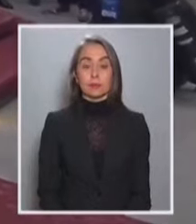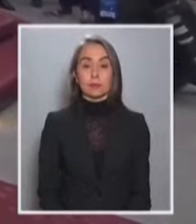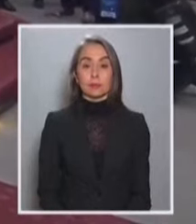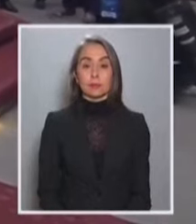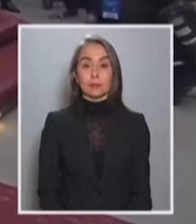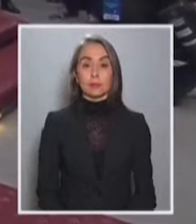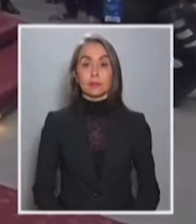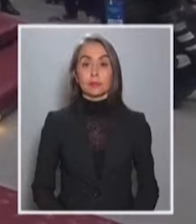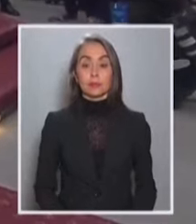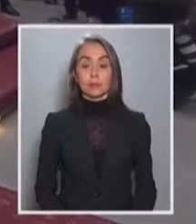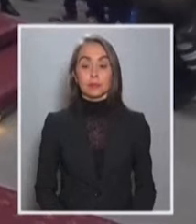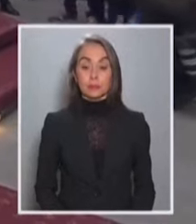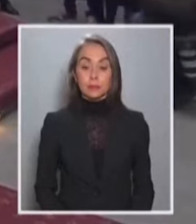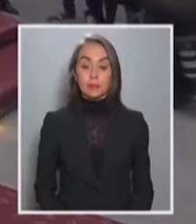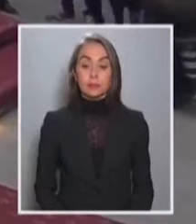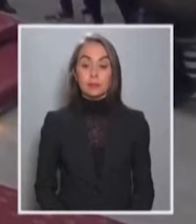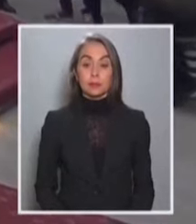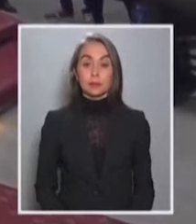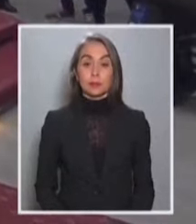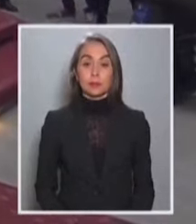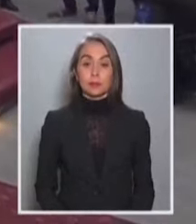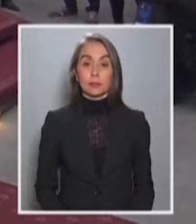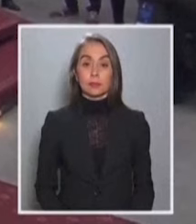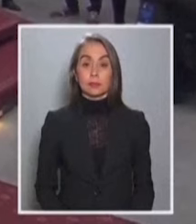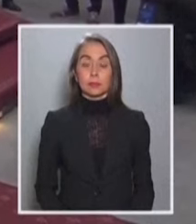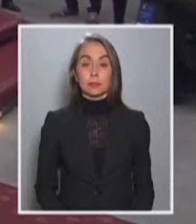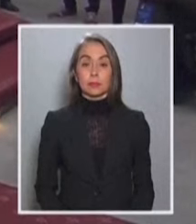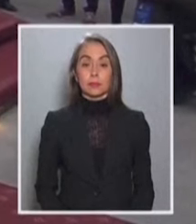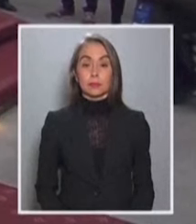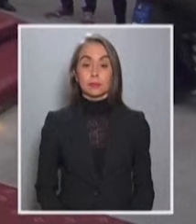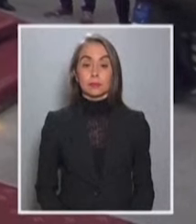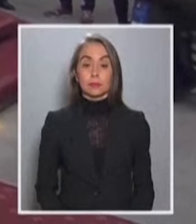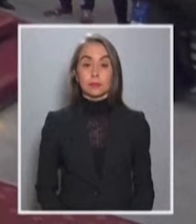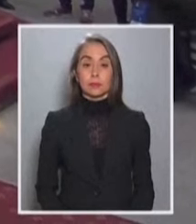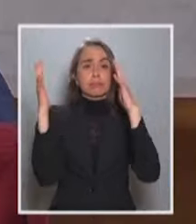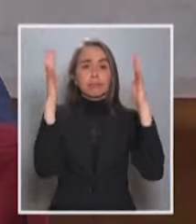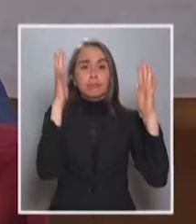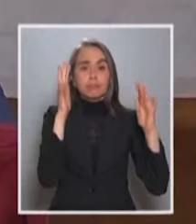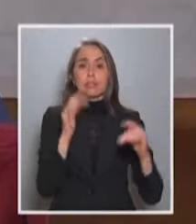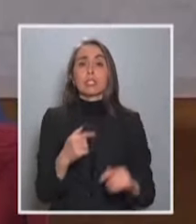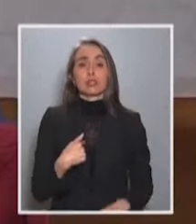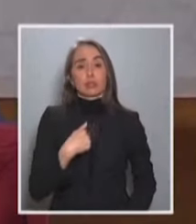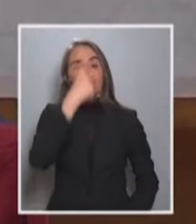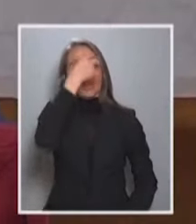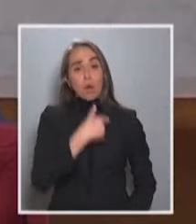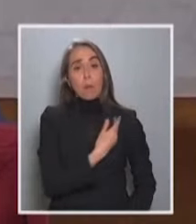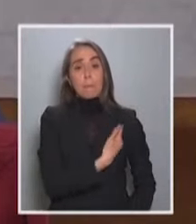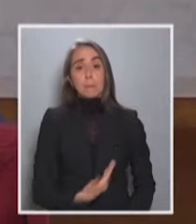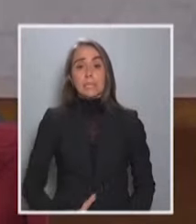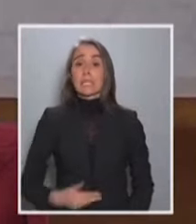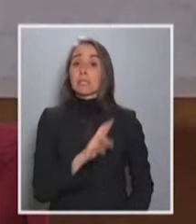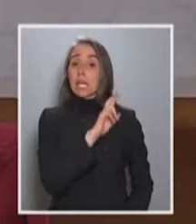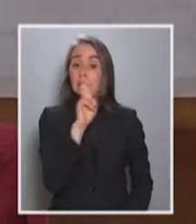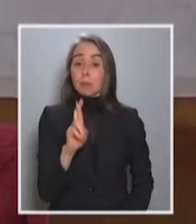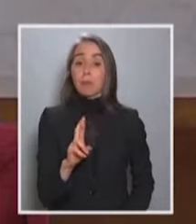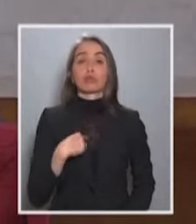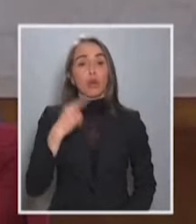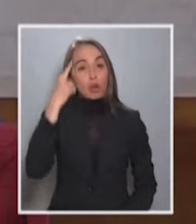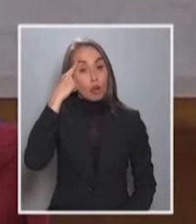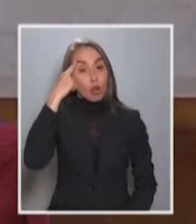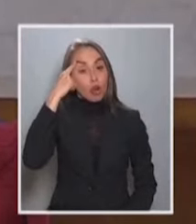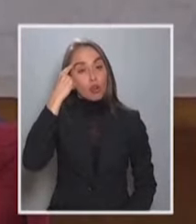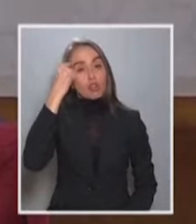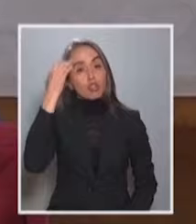1 de junio en la ciudad de Valparaíso. Chile permite el aborto desde 2017, pero solo por tres motivos: riesgo de vida de la